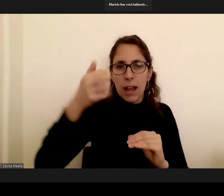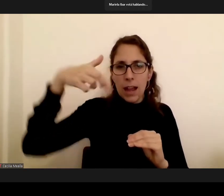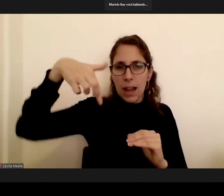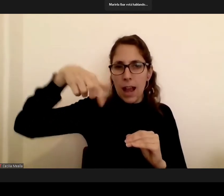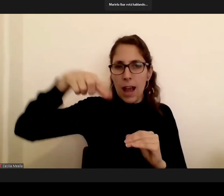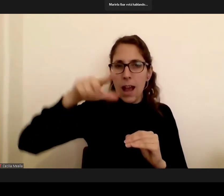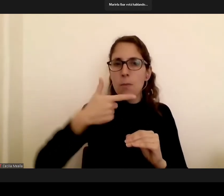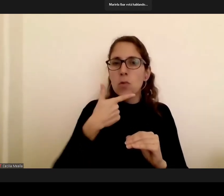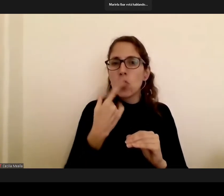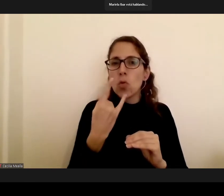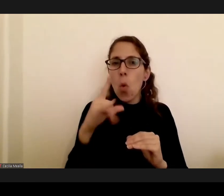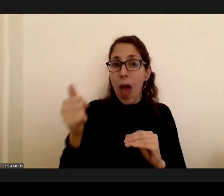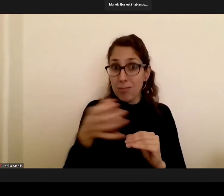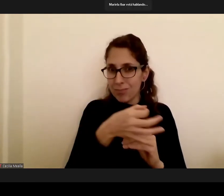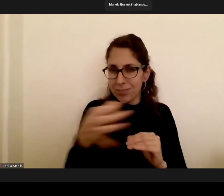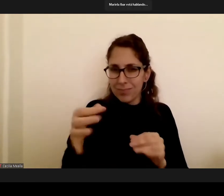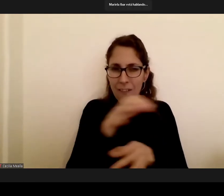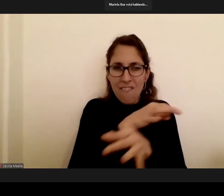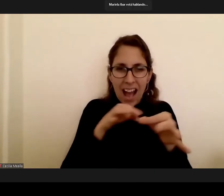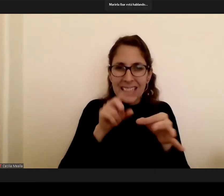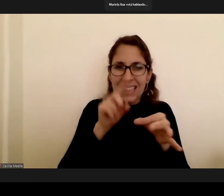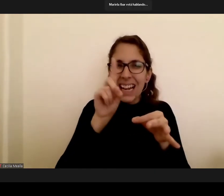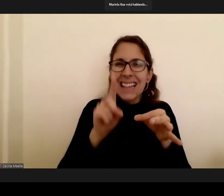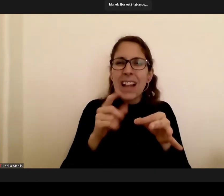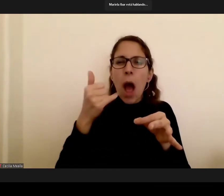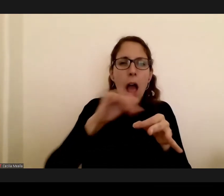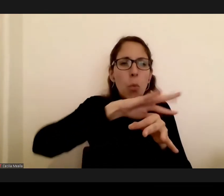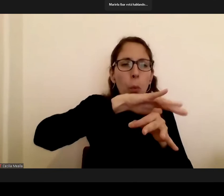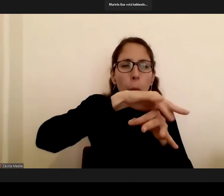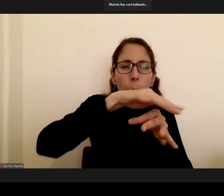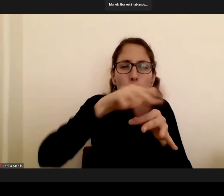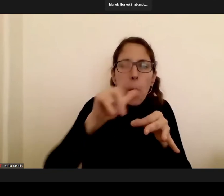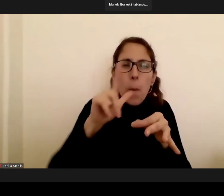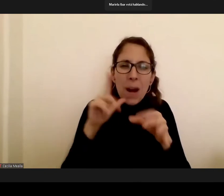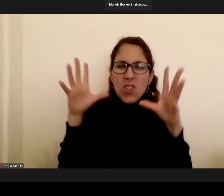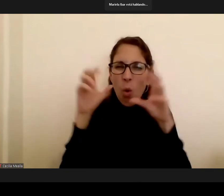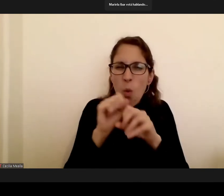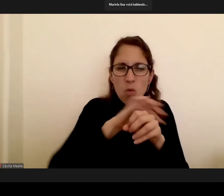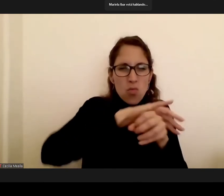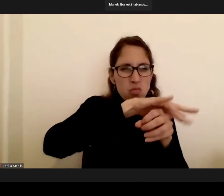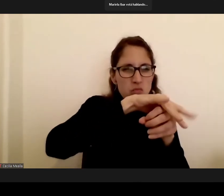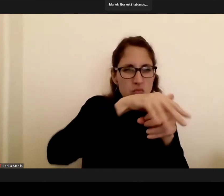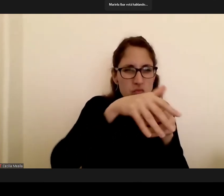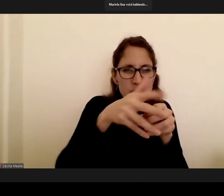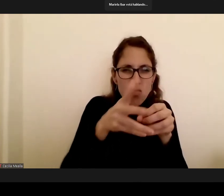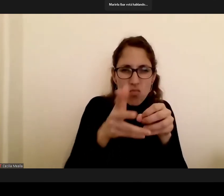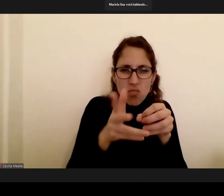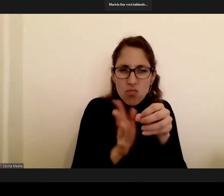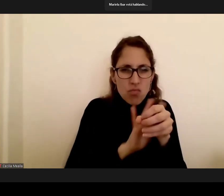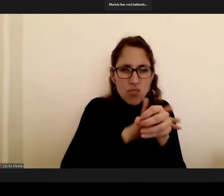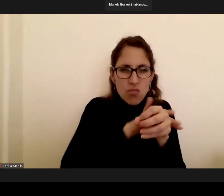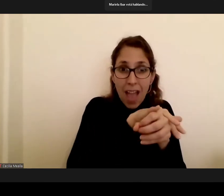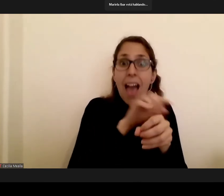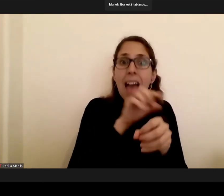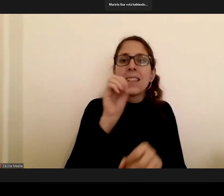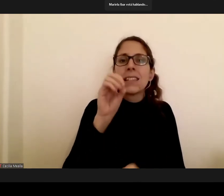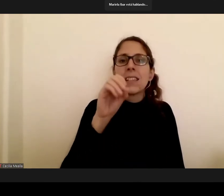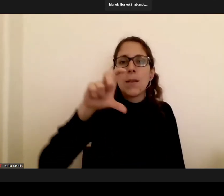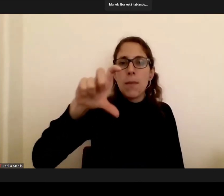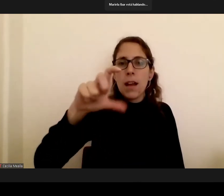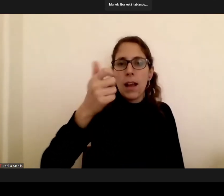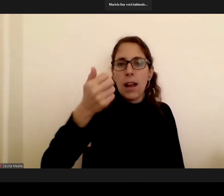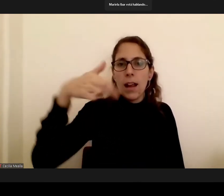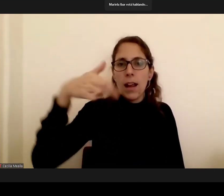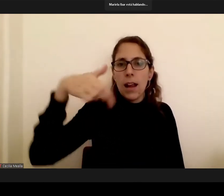algunas bacterias, que es como una sombra, ¿sí? Medio que recubre así toda la bacteria, es la cápsula. Entonces, esta es